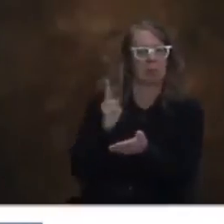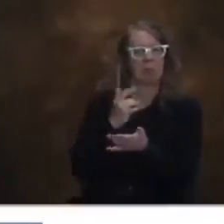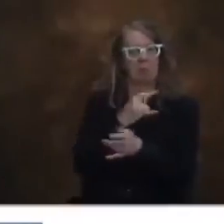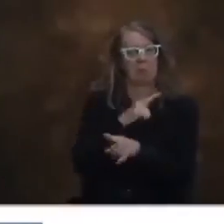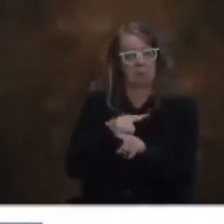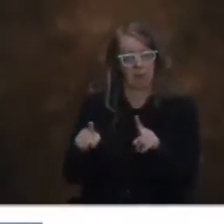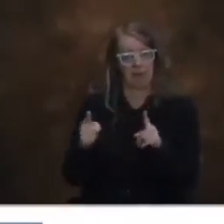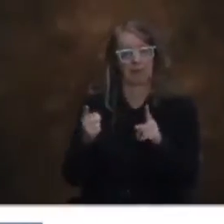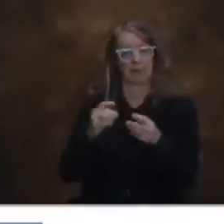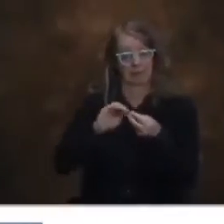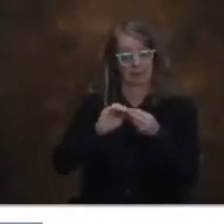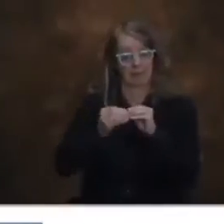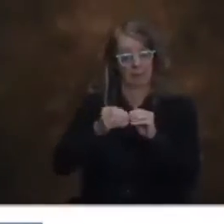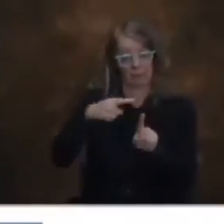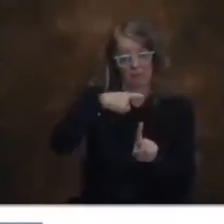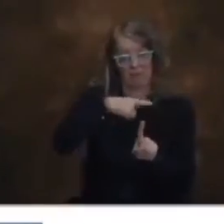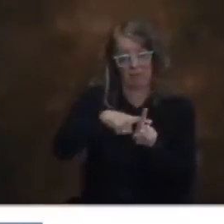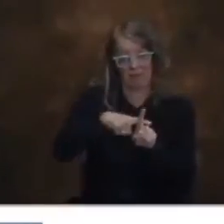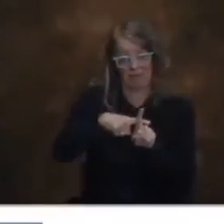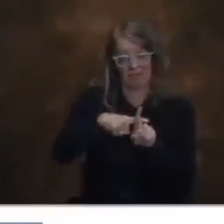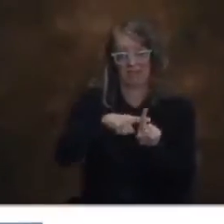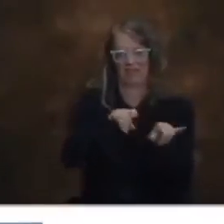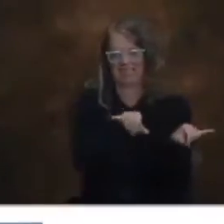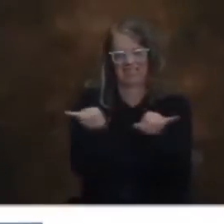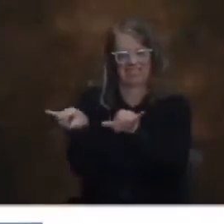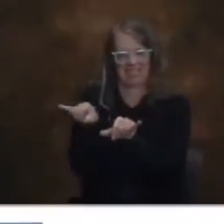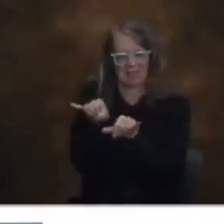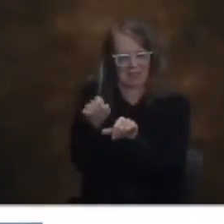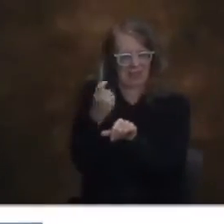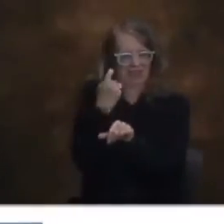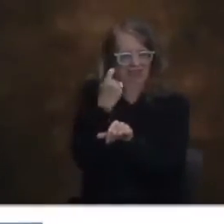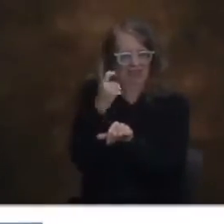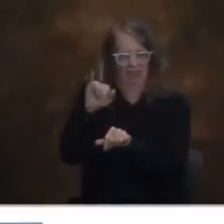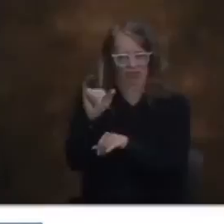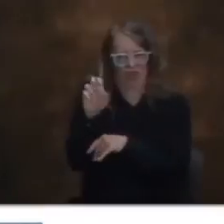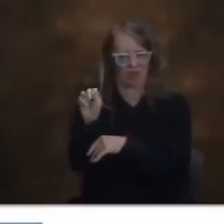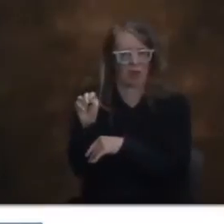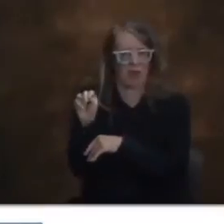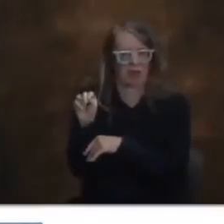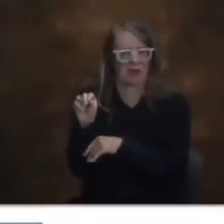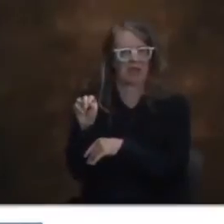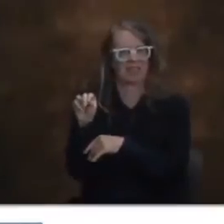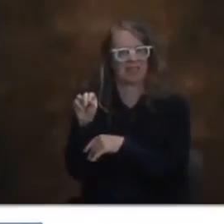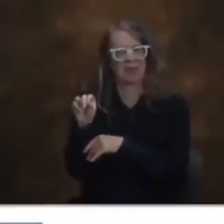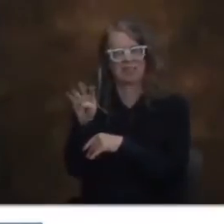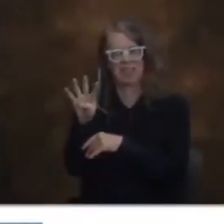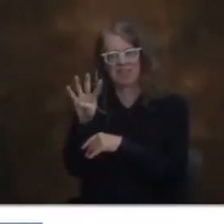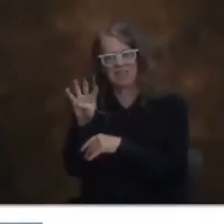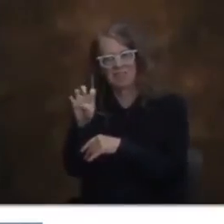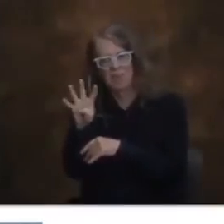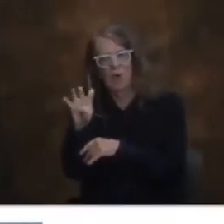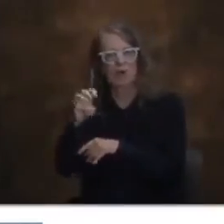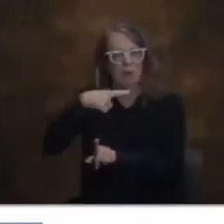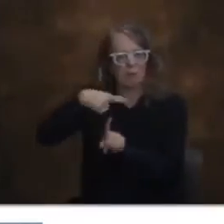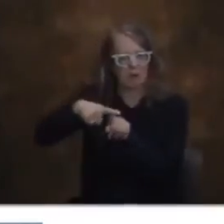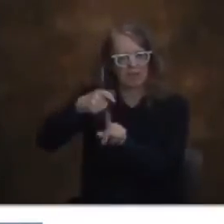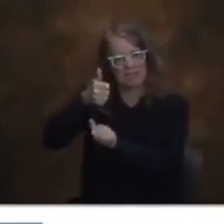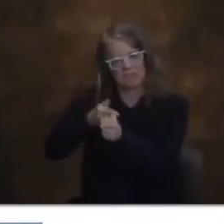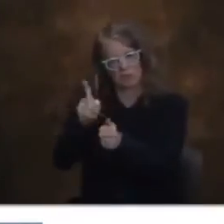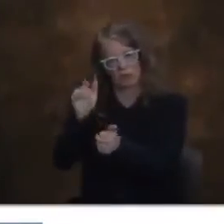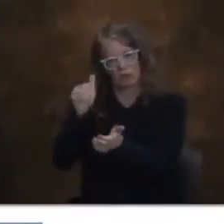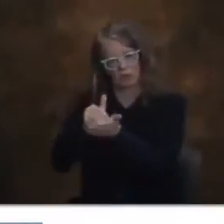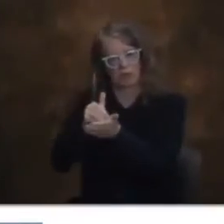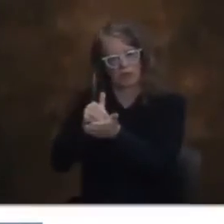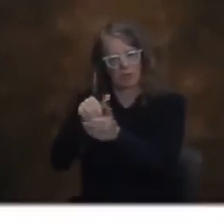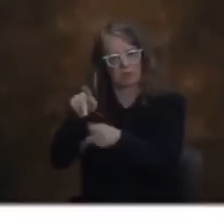niveles similares a los de mediados de enero de este año con las tasas de casos más cercanas a las de 400 por cada